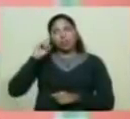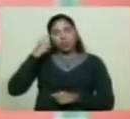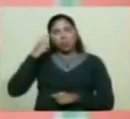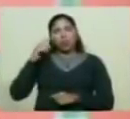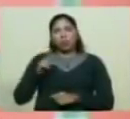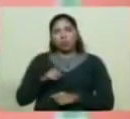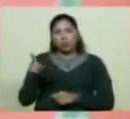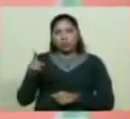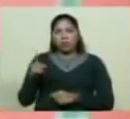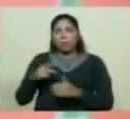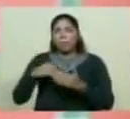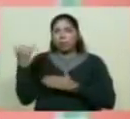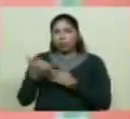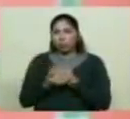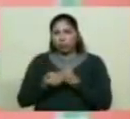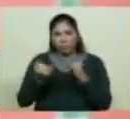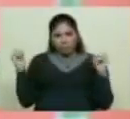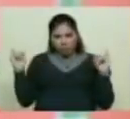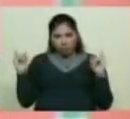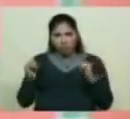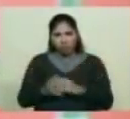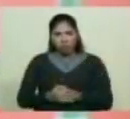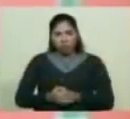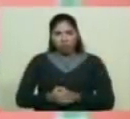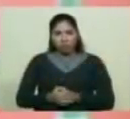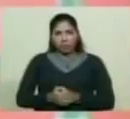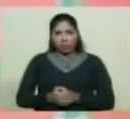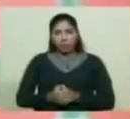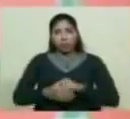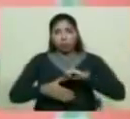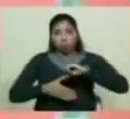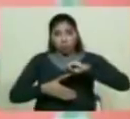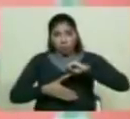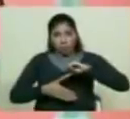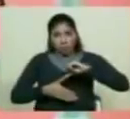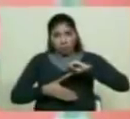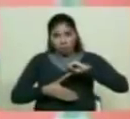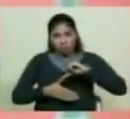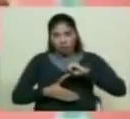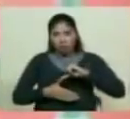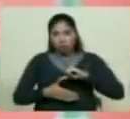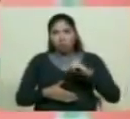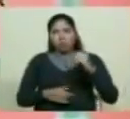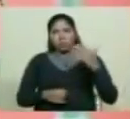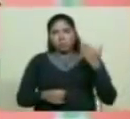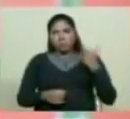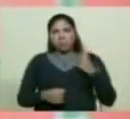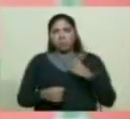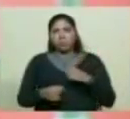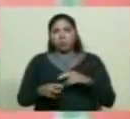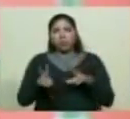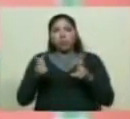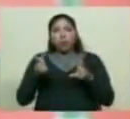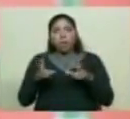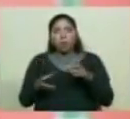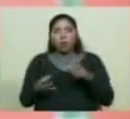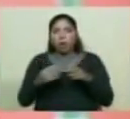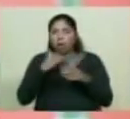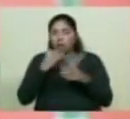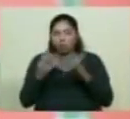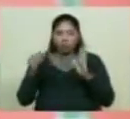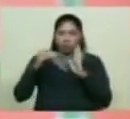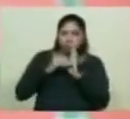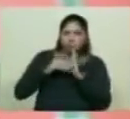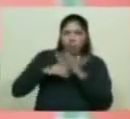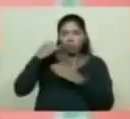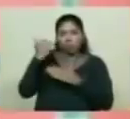de independencia suramericano tenía ya un componente nuevo que había